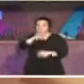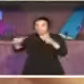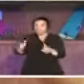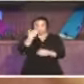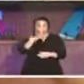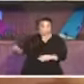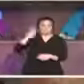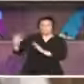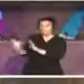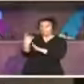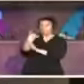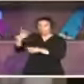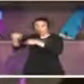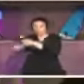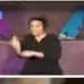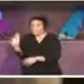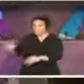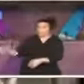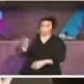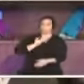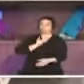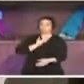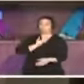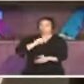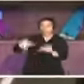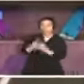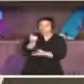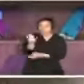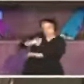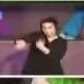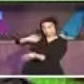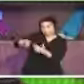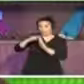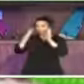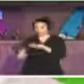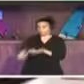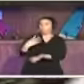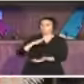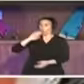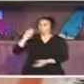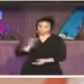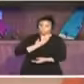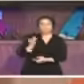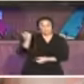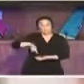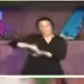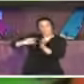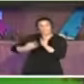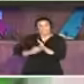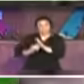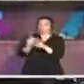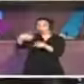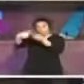que le engaña con sus actos, de todos los embargos que nos llevan al desahucio. Sufrimos un sistema infestado de